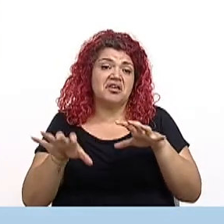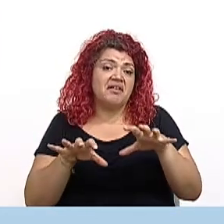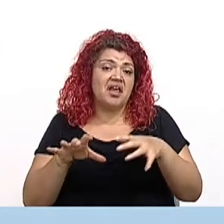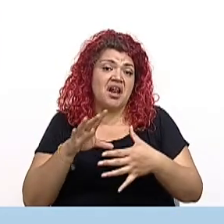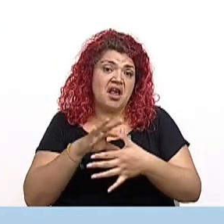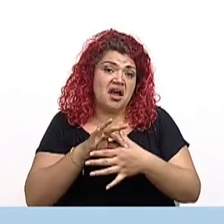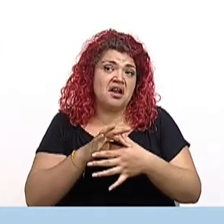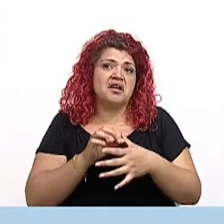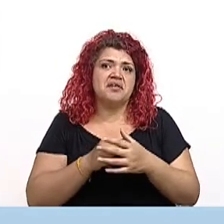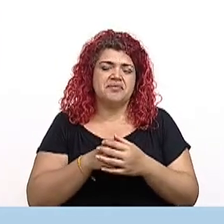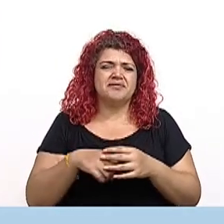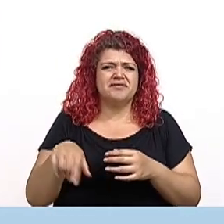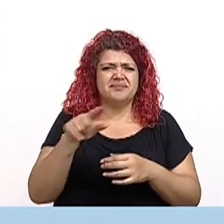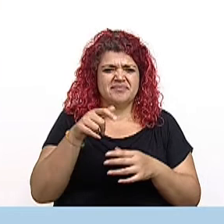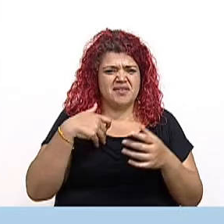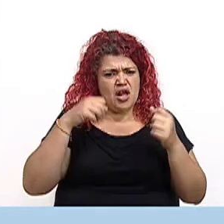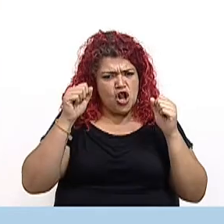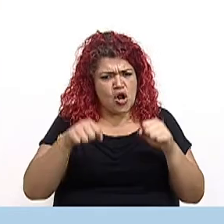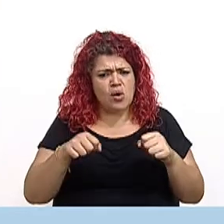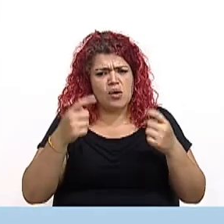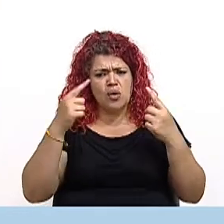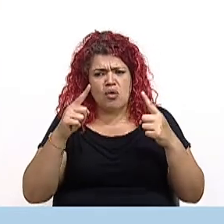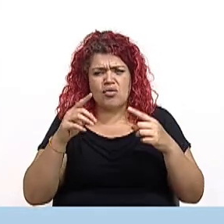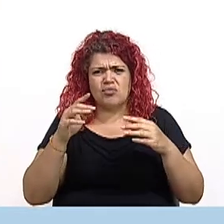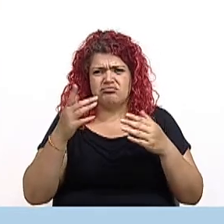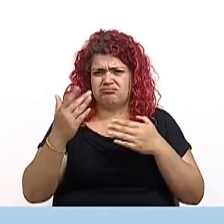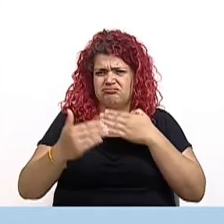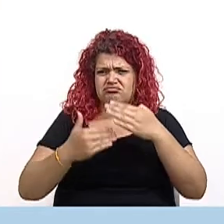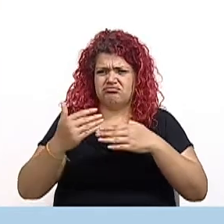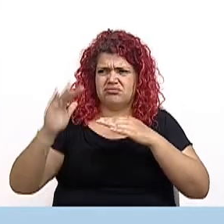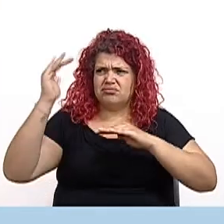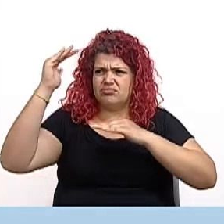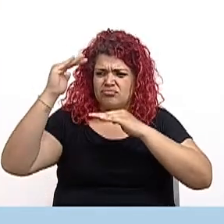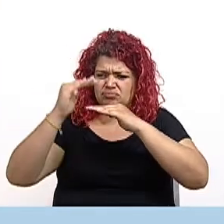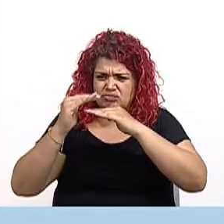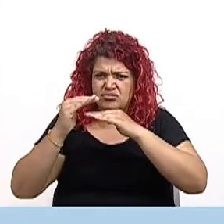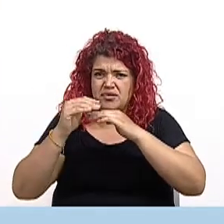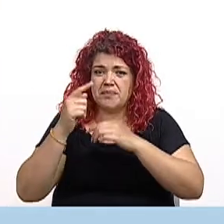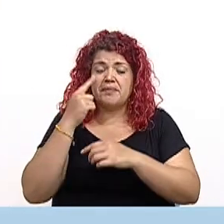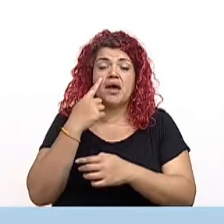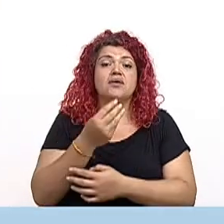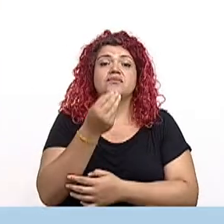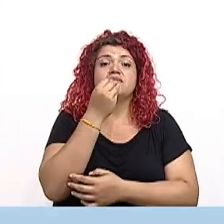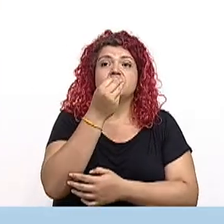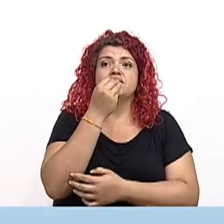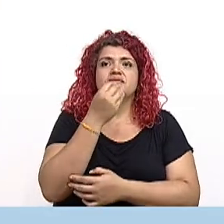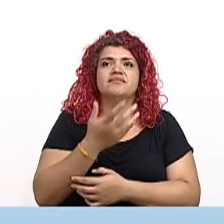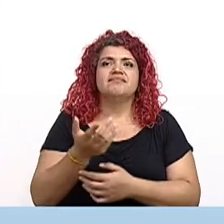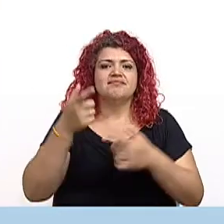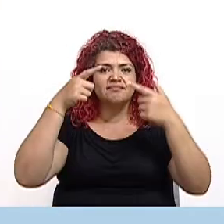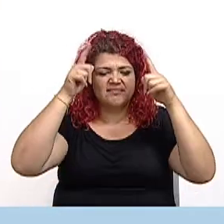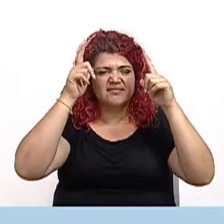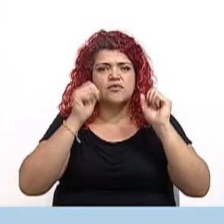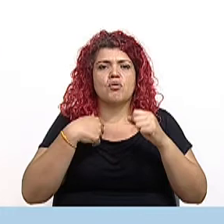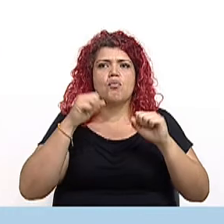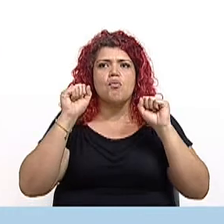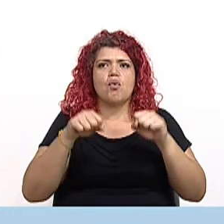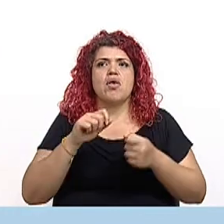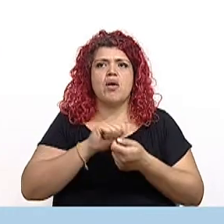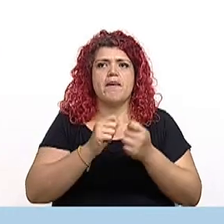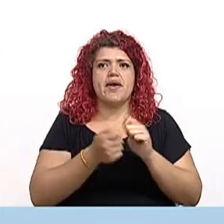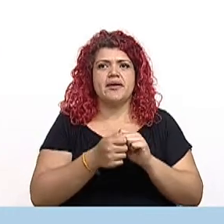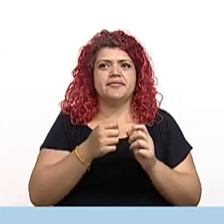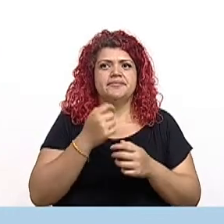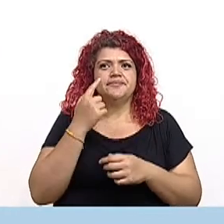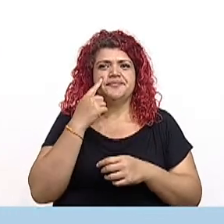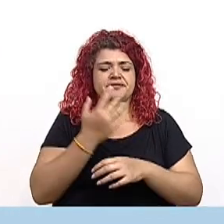Así estaríamos logrando procesos de mitigación. Veamos también en la alimentación del ganado, ¿qué cambios podemos lograr? De